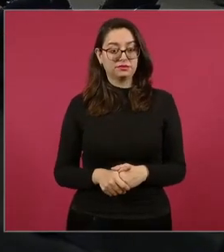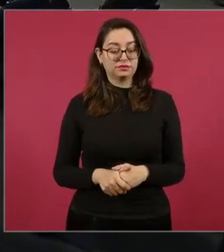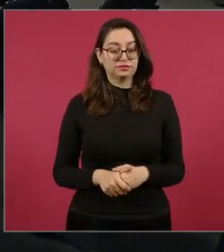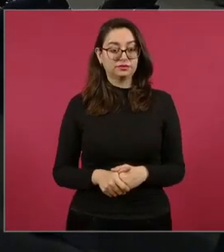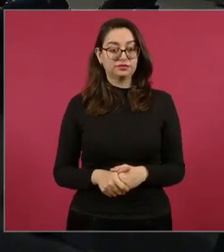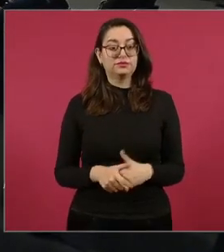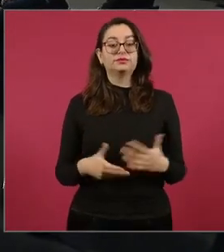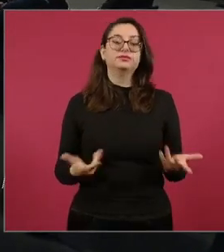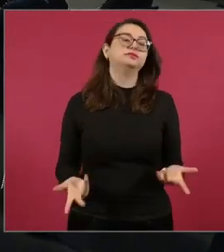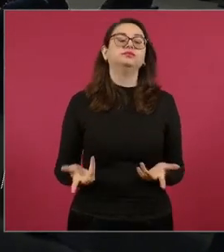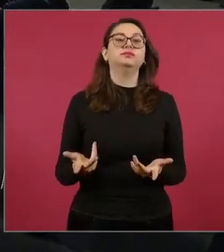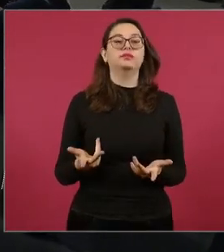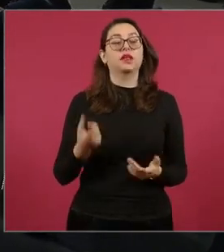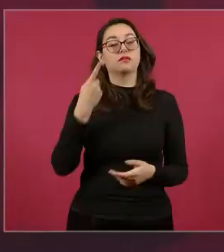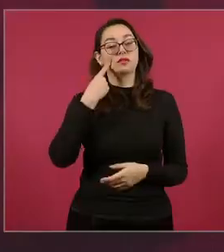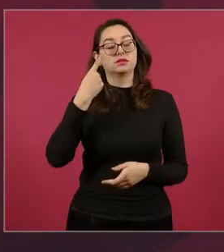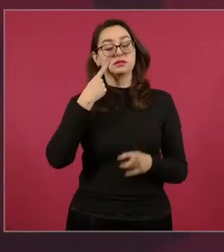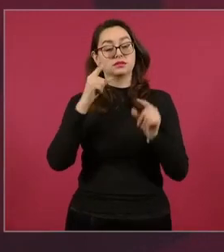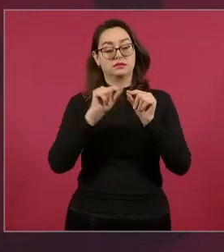que hay 35